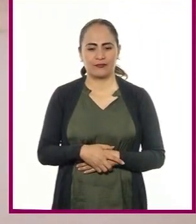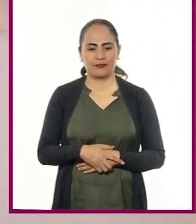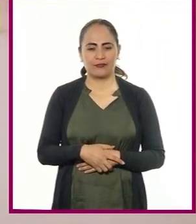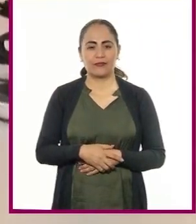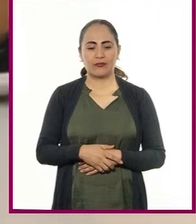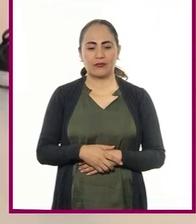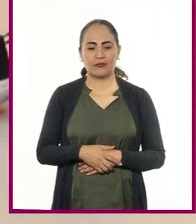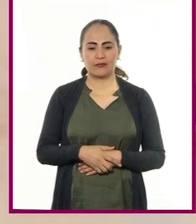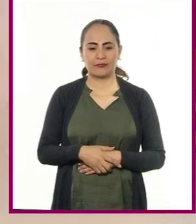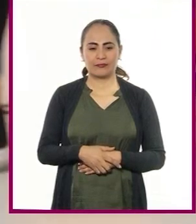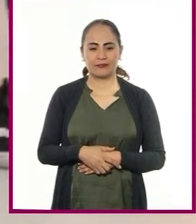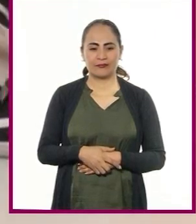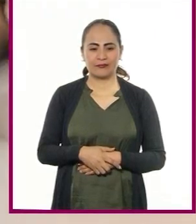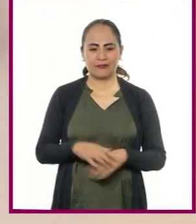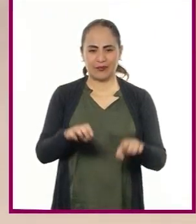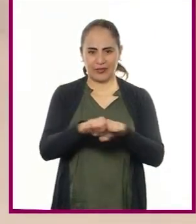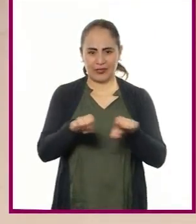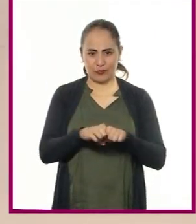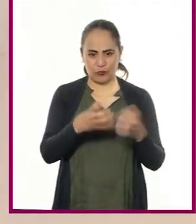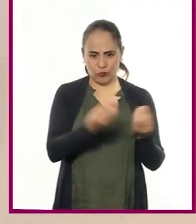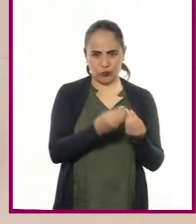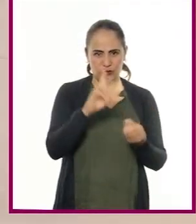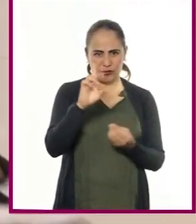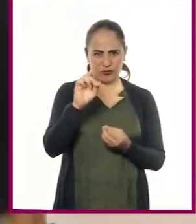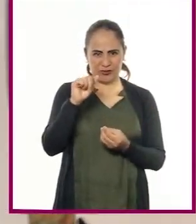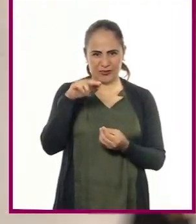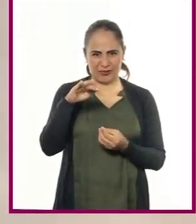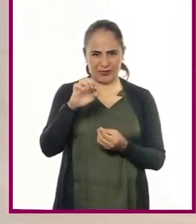Sale, Daniel. Ahora eres de mi equipo.